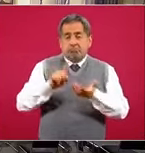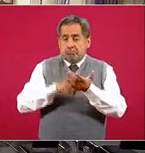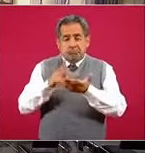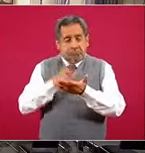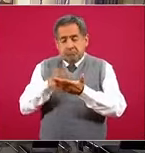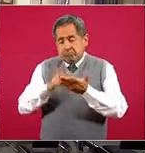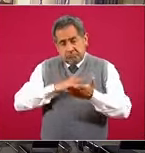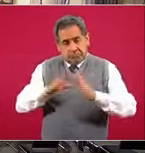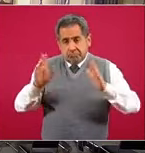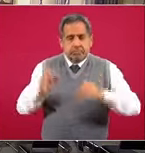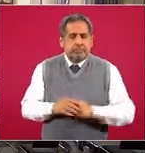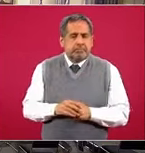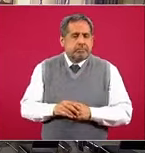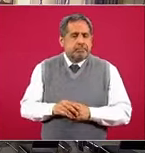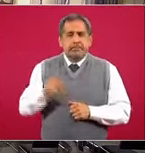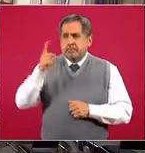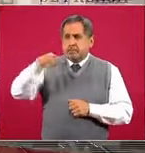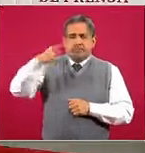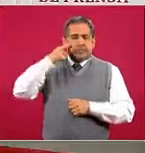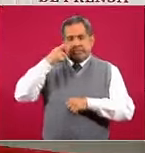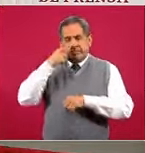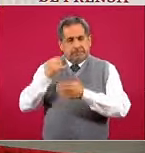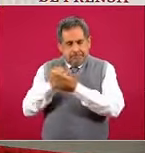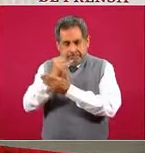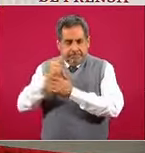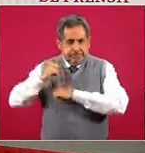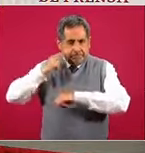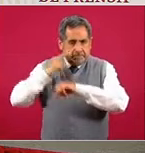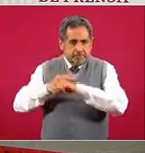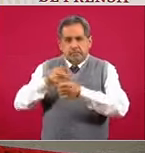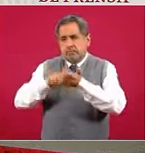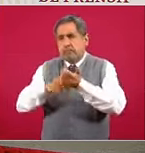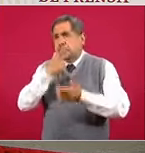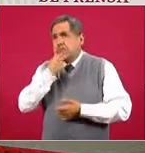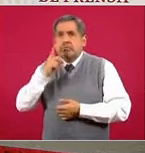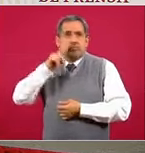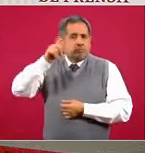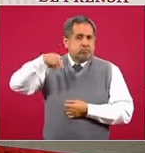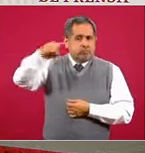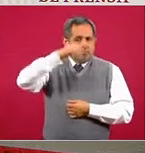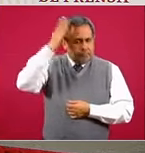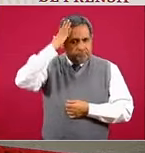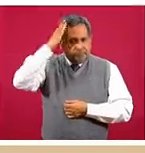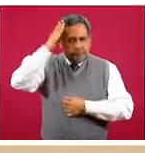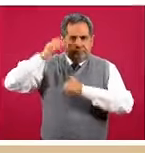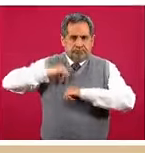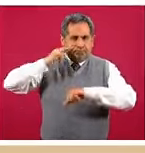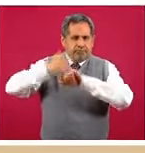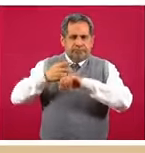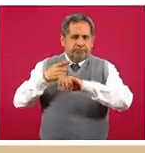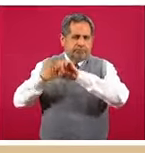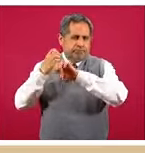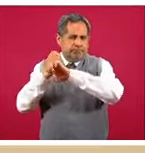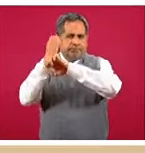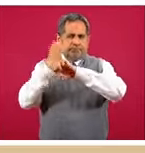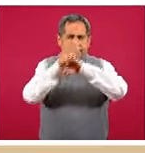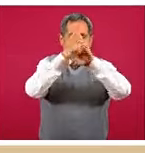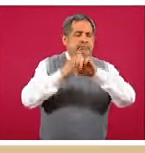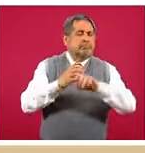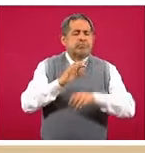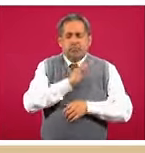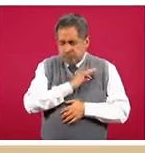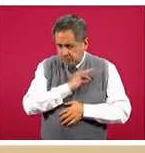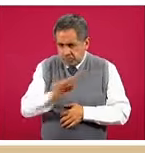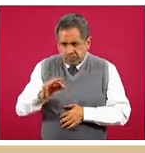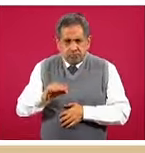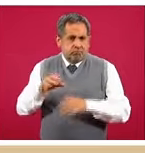ocasiones. Entonces, ellos y ellas, como personas titulares de los gobiernos estatales, tienen